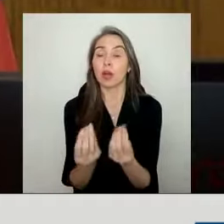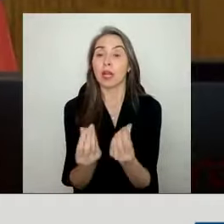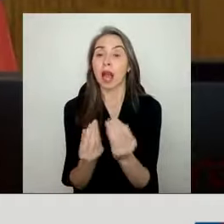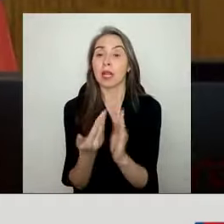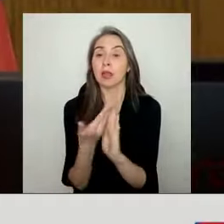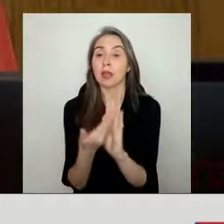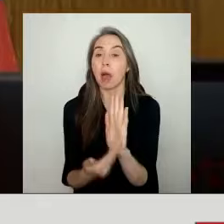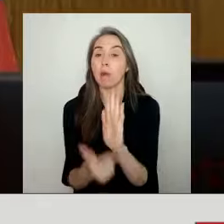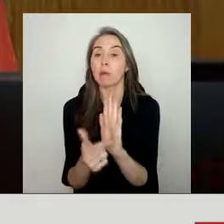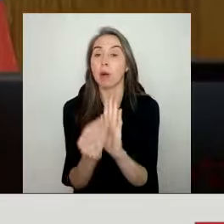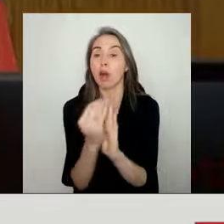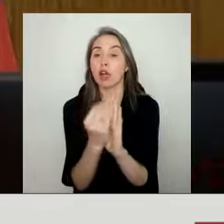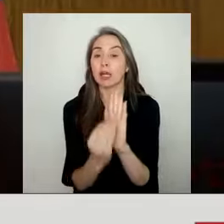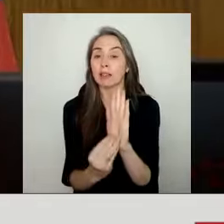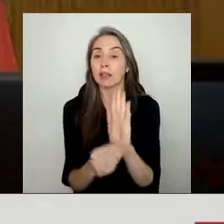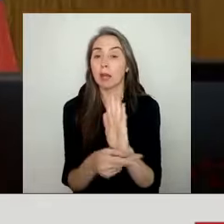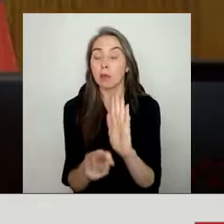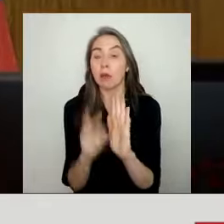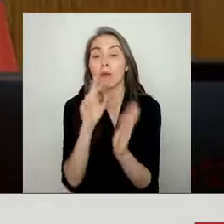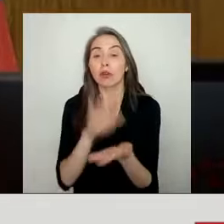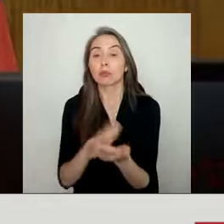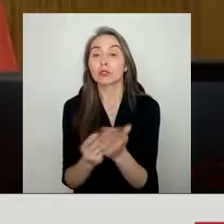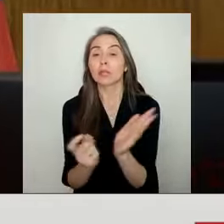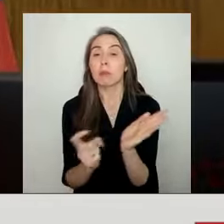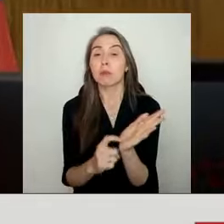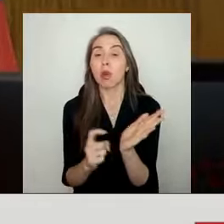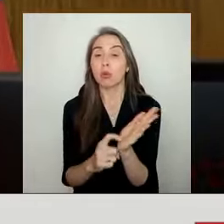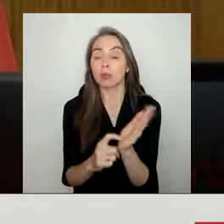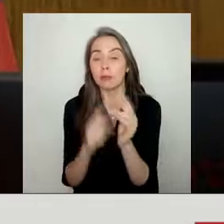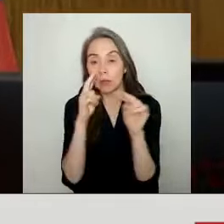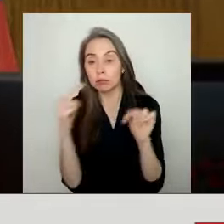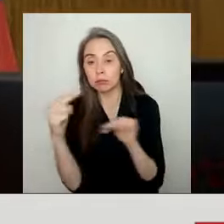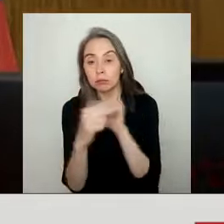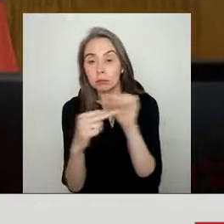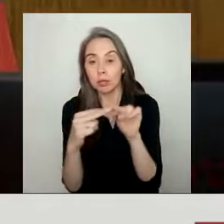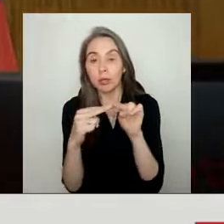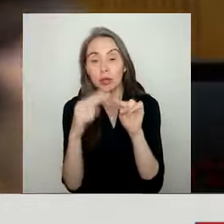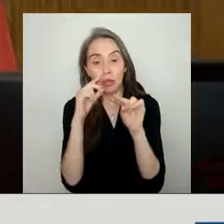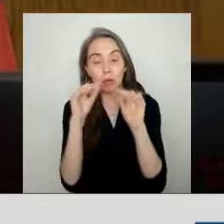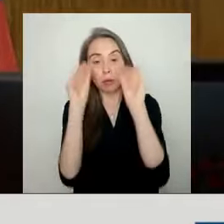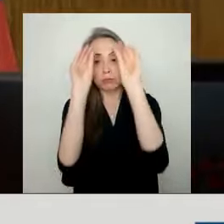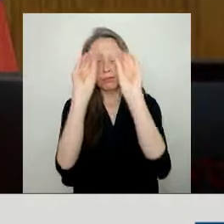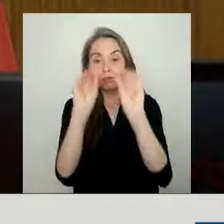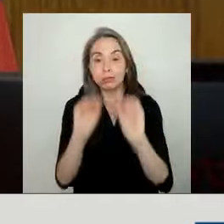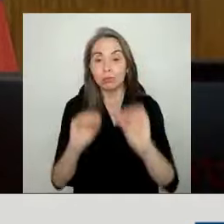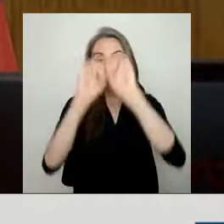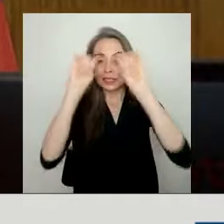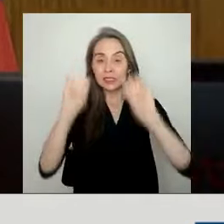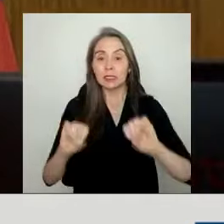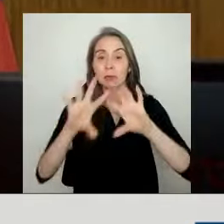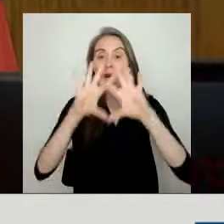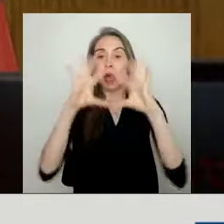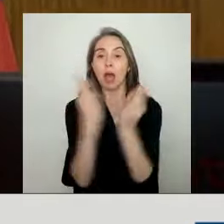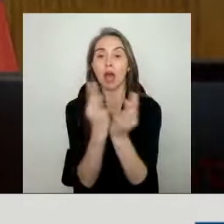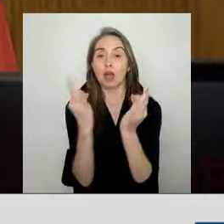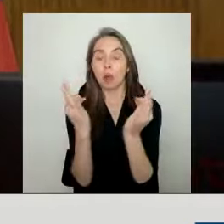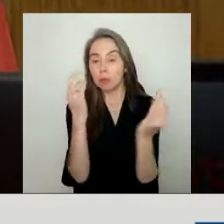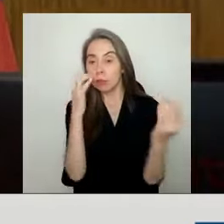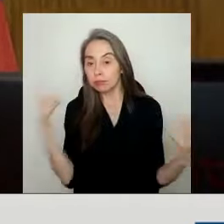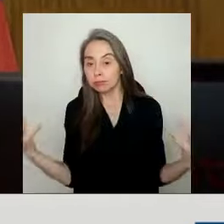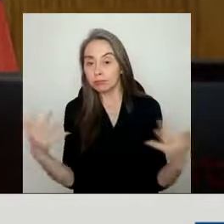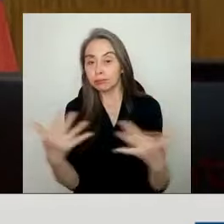productividad para poder analizar de forma un poco más sistémica de manera más holística y con mayor integración y con una mirada intersectorial también